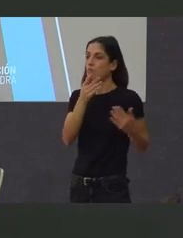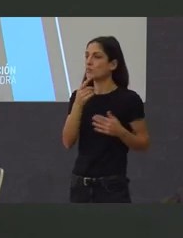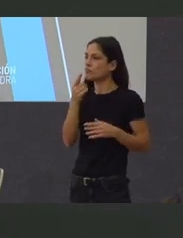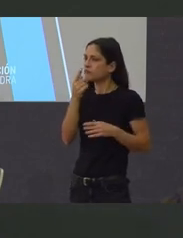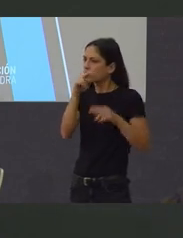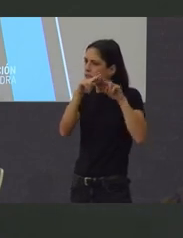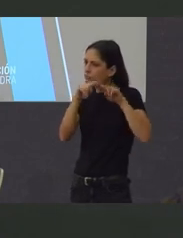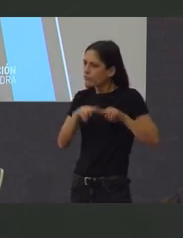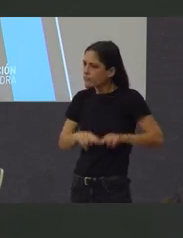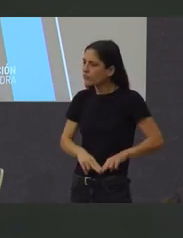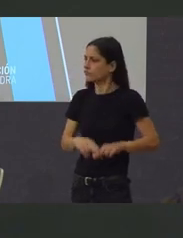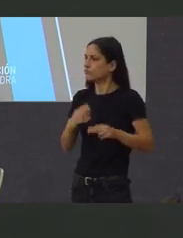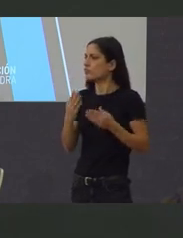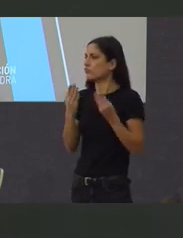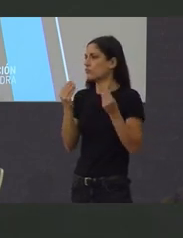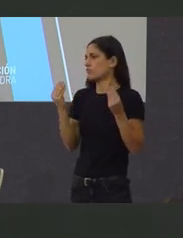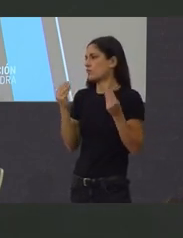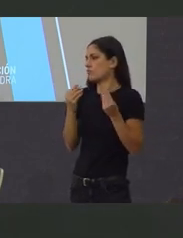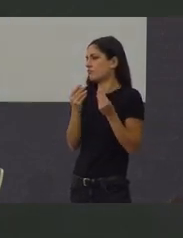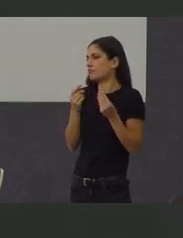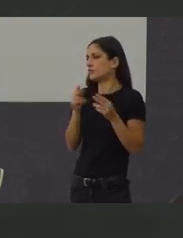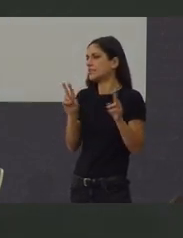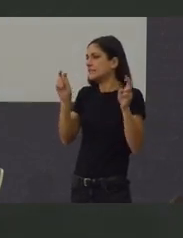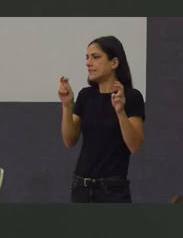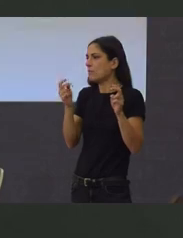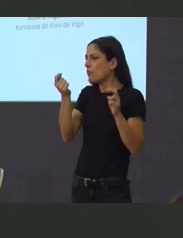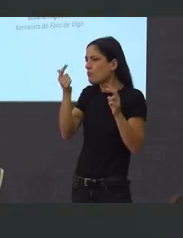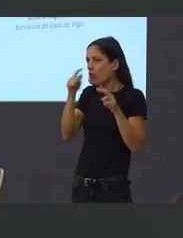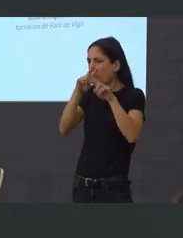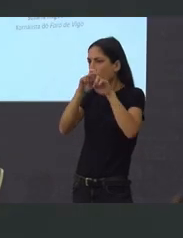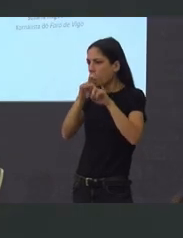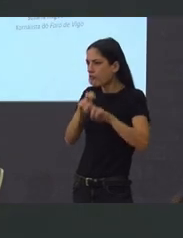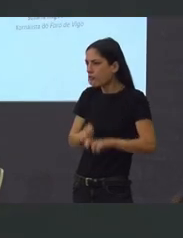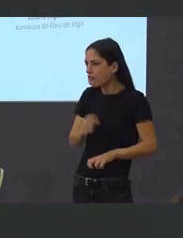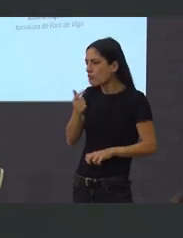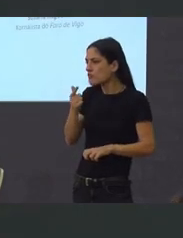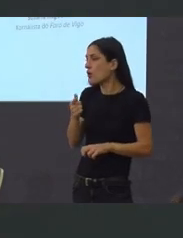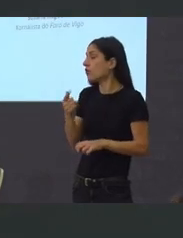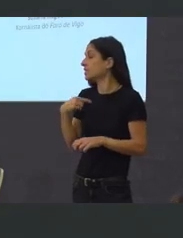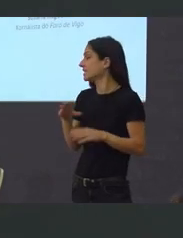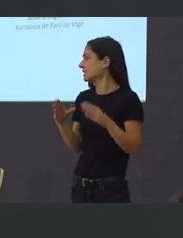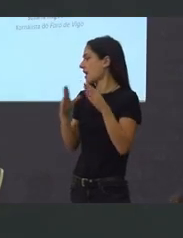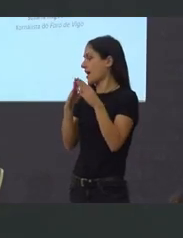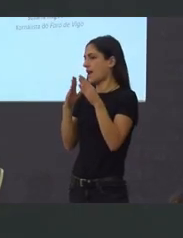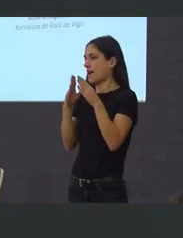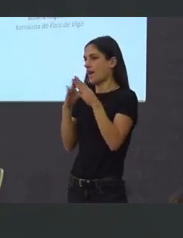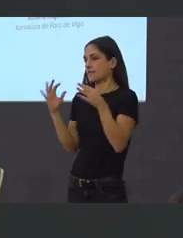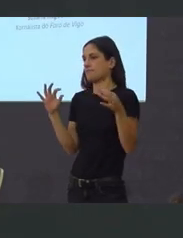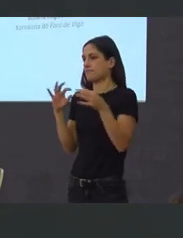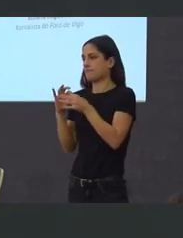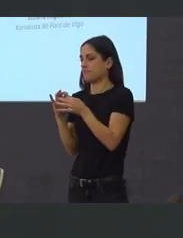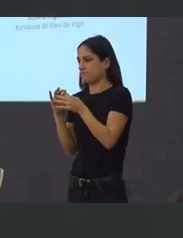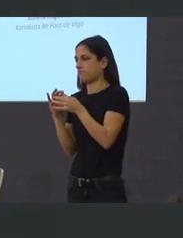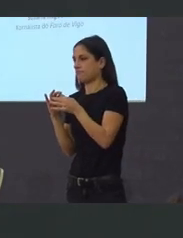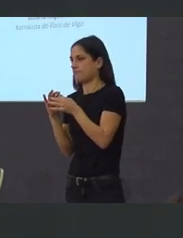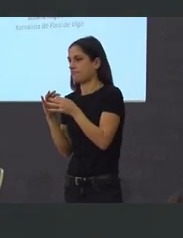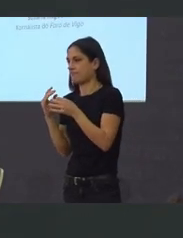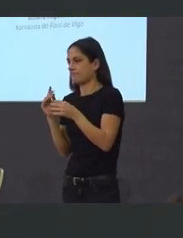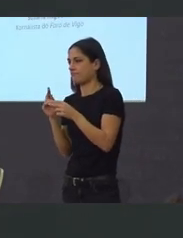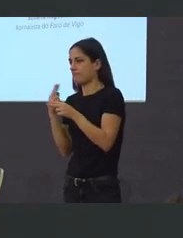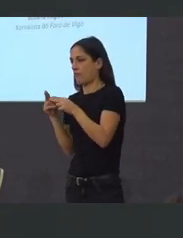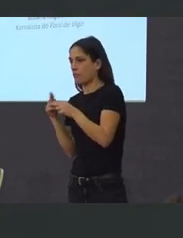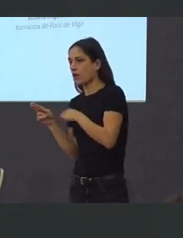investigado, como é a rapiña da Igrexa. Un tema complexo, difícil, que é doutor,